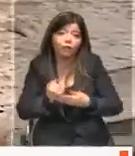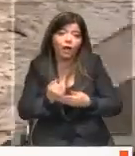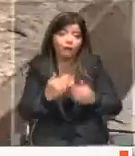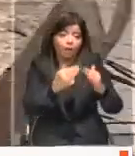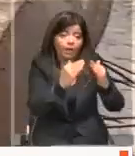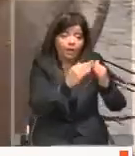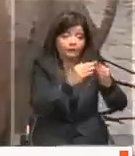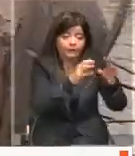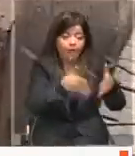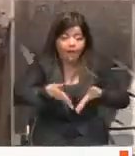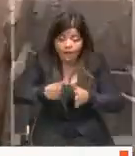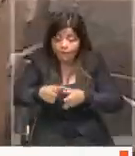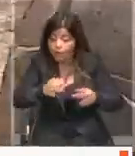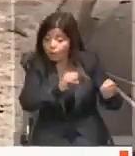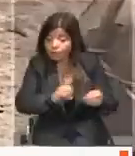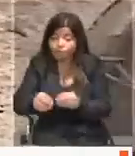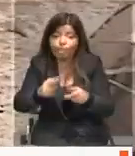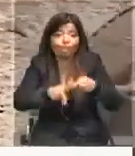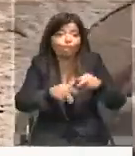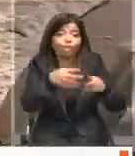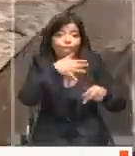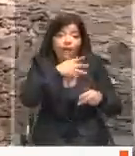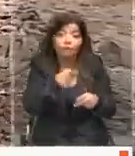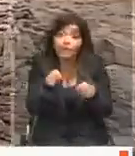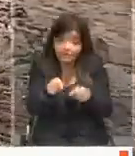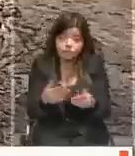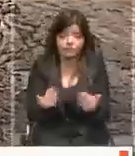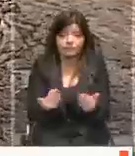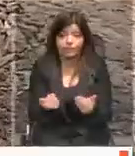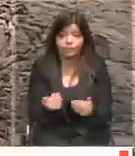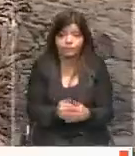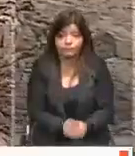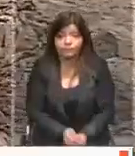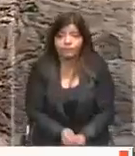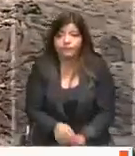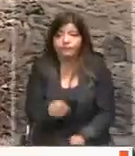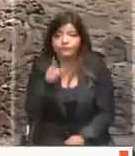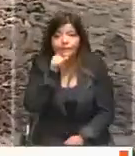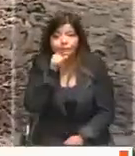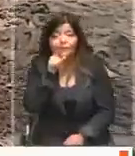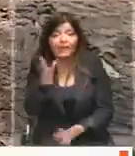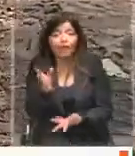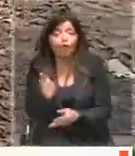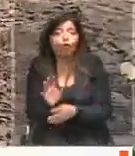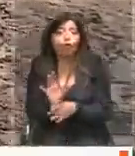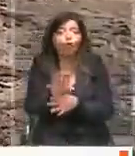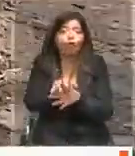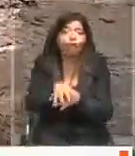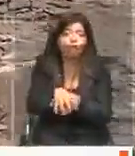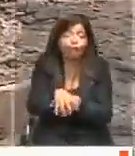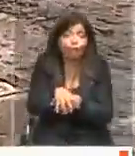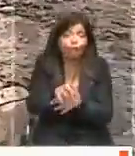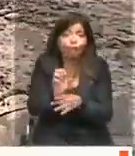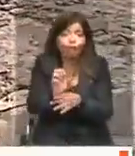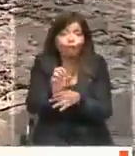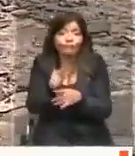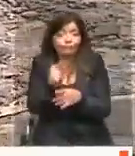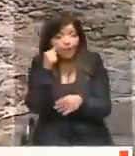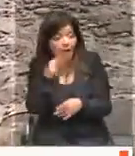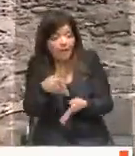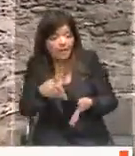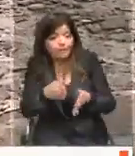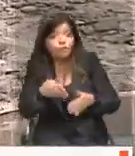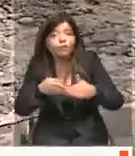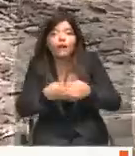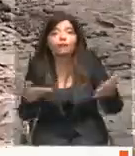del camino, de las casas. Eso es como lo que se necesita. Esto tenemos que sacarlo con gato. Obligado a sacarlo con gato, acá mire el camino para poder entrar.